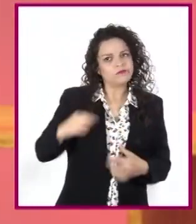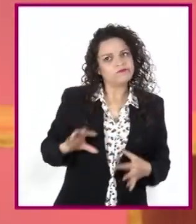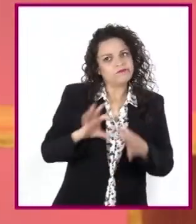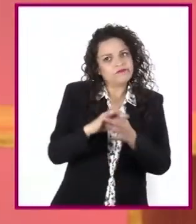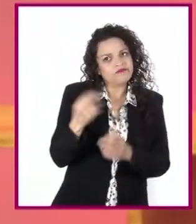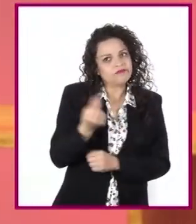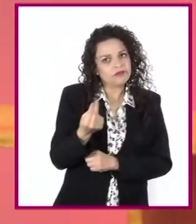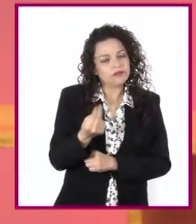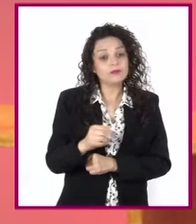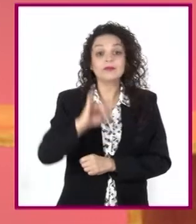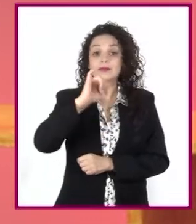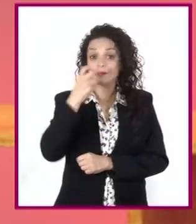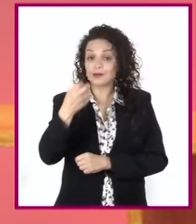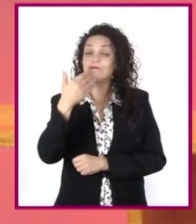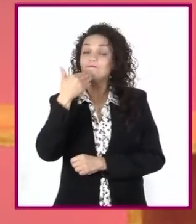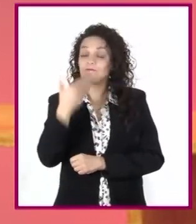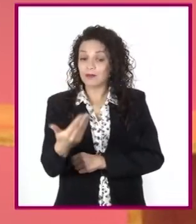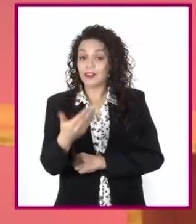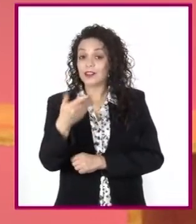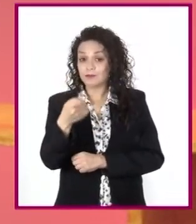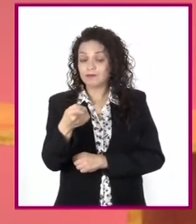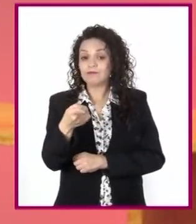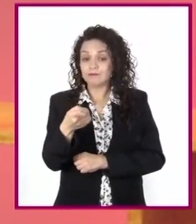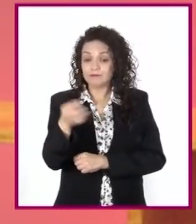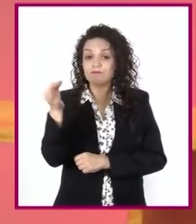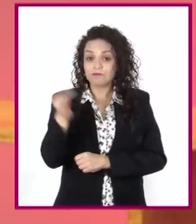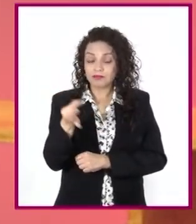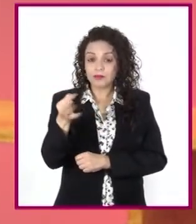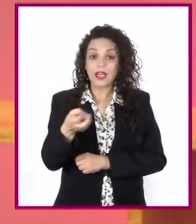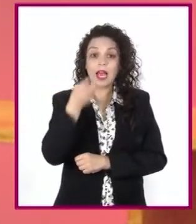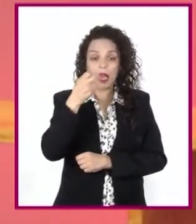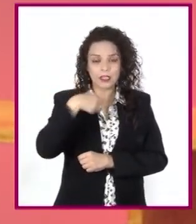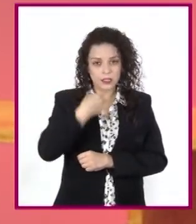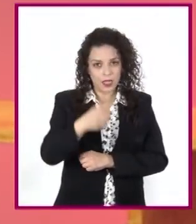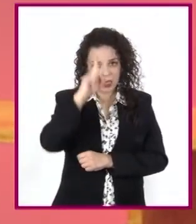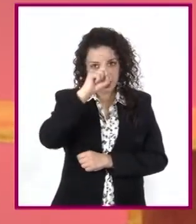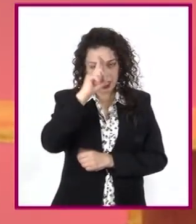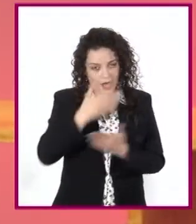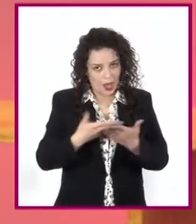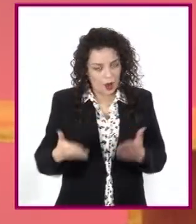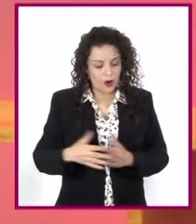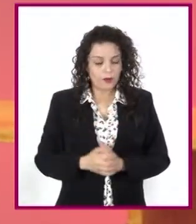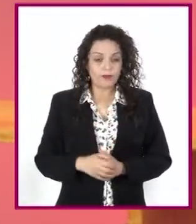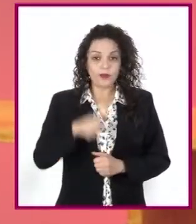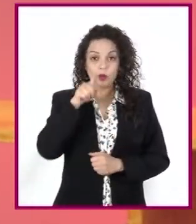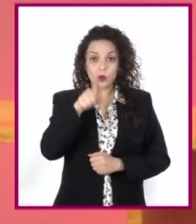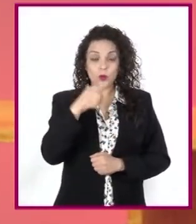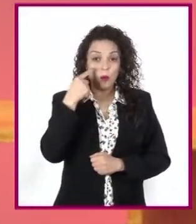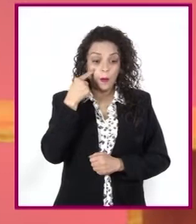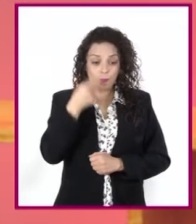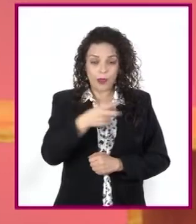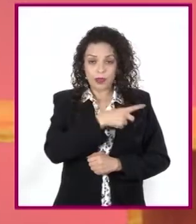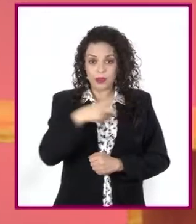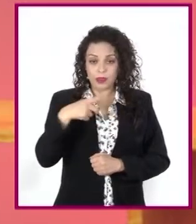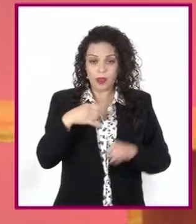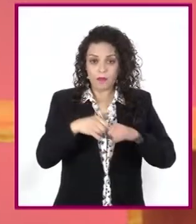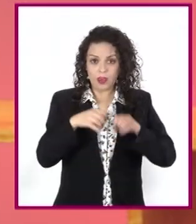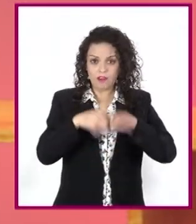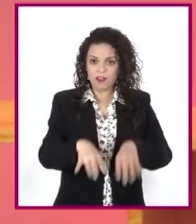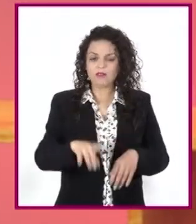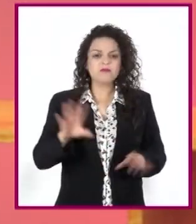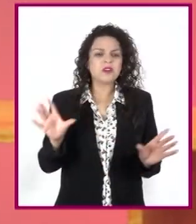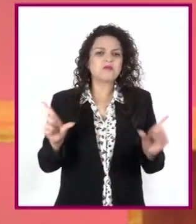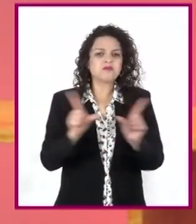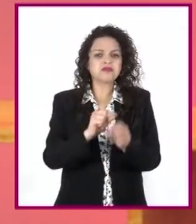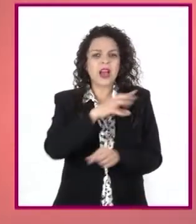buena observación. Eso me lleva al siguiente consejo. Fijarse si la información es demasiado general